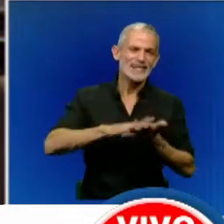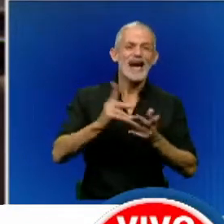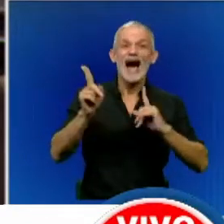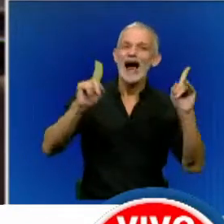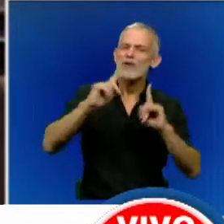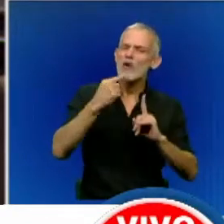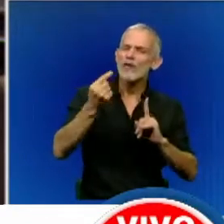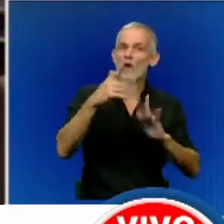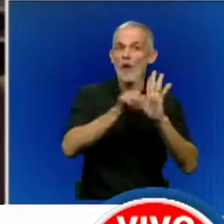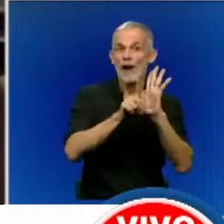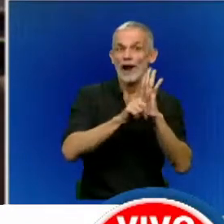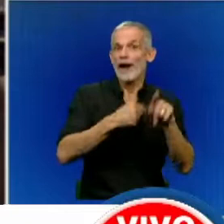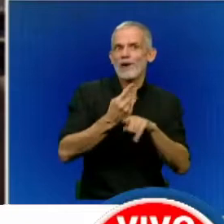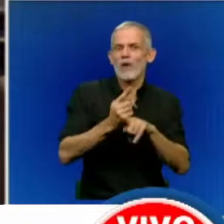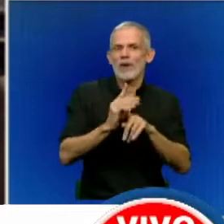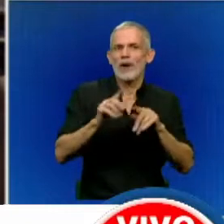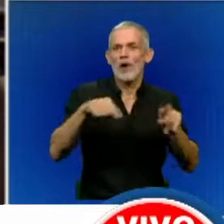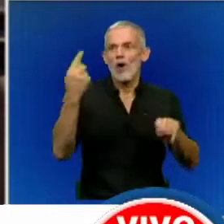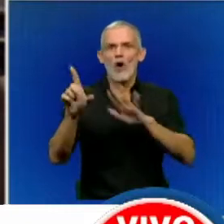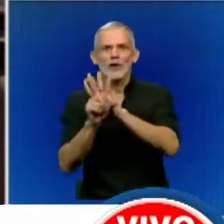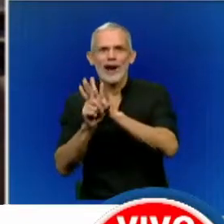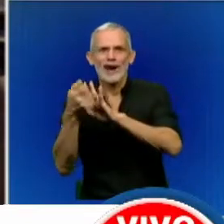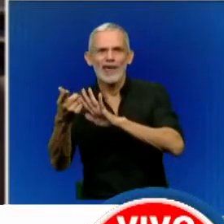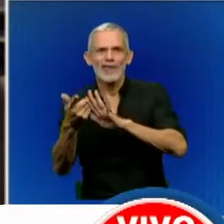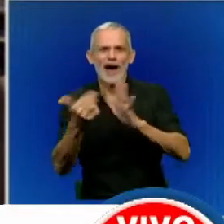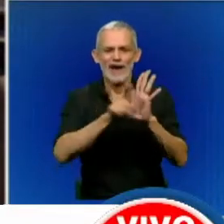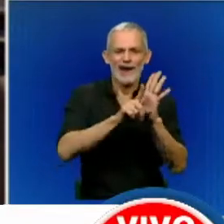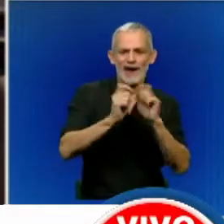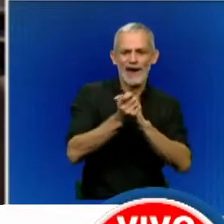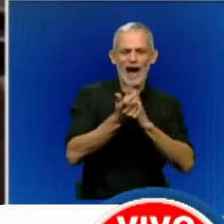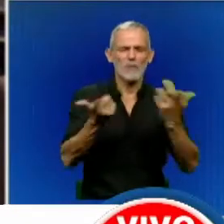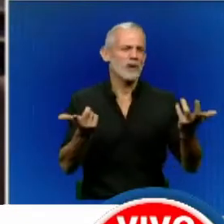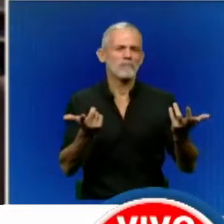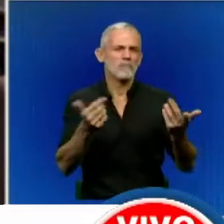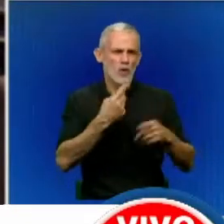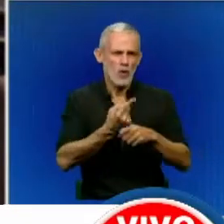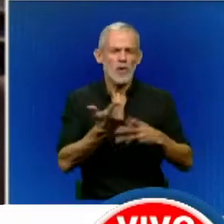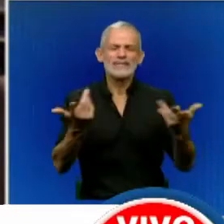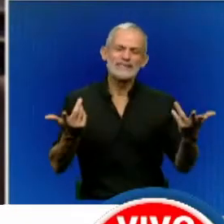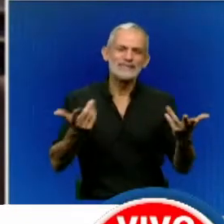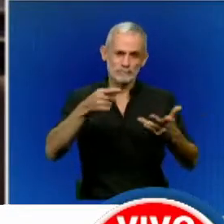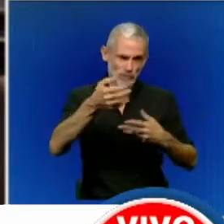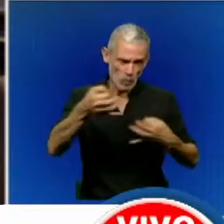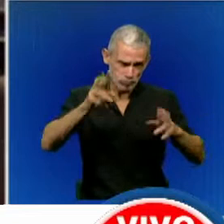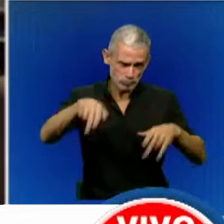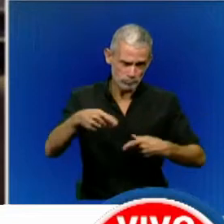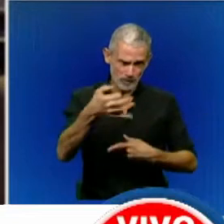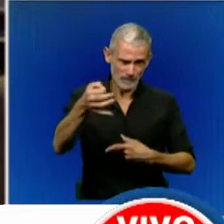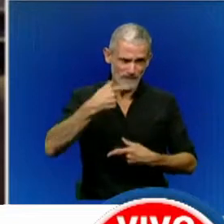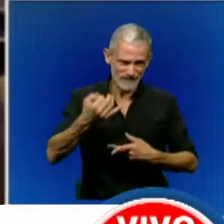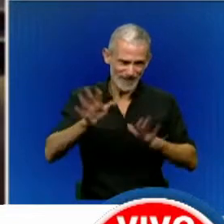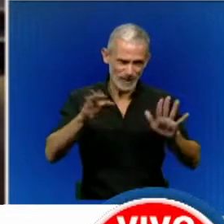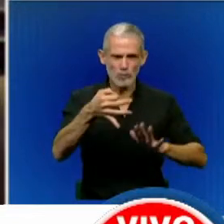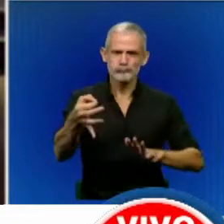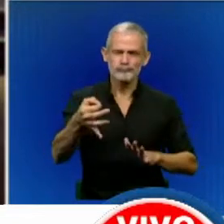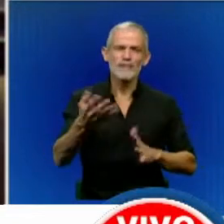alguno dirá que una ley no puede impedir que una ley futura la modifique o haga algún cambio en la misma. Esto es cierto, pero también